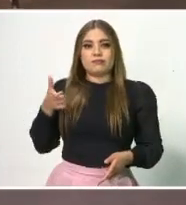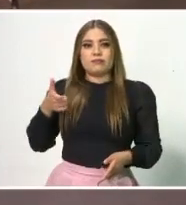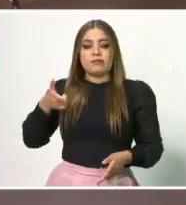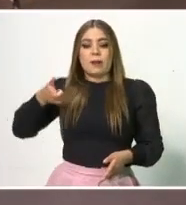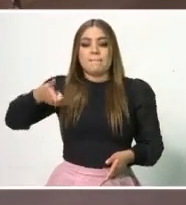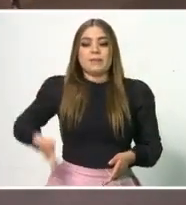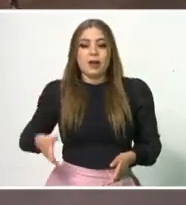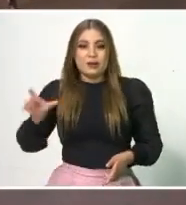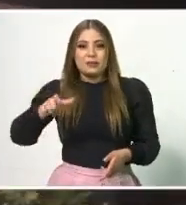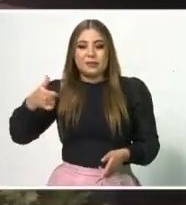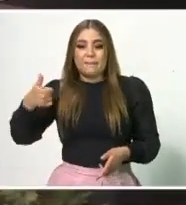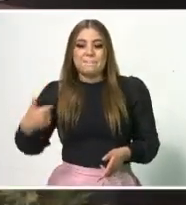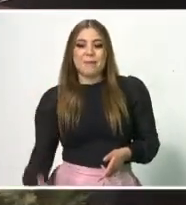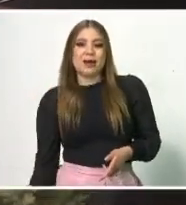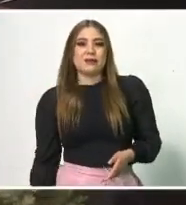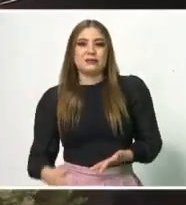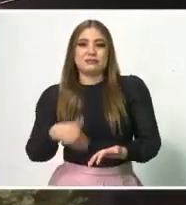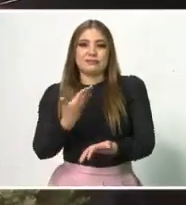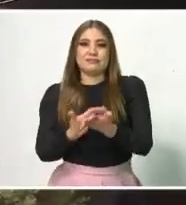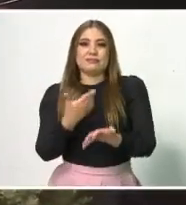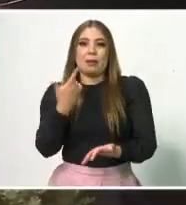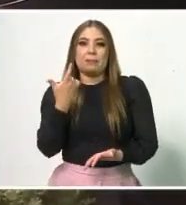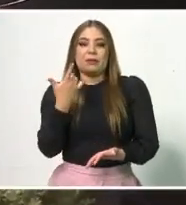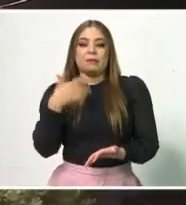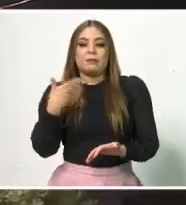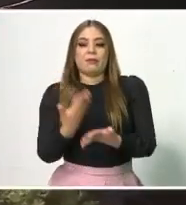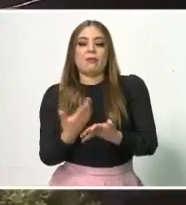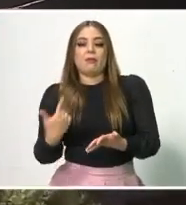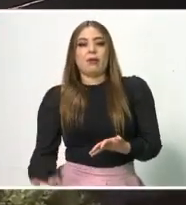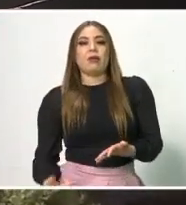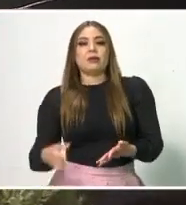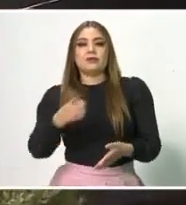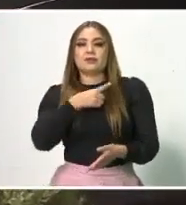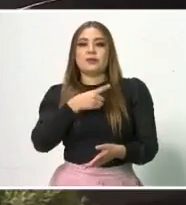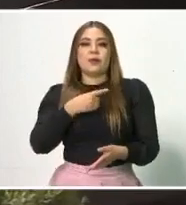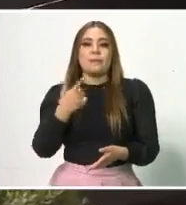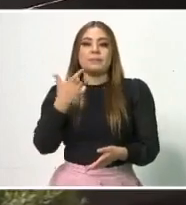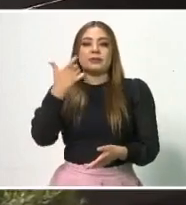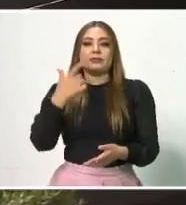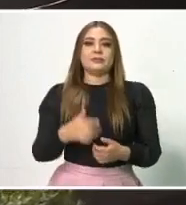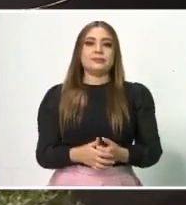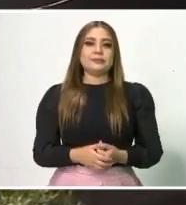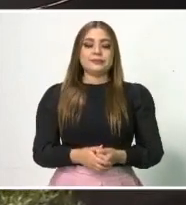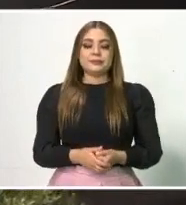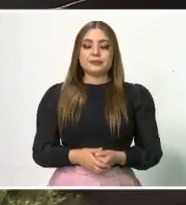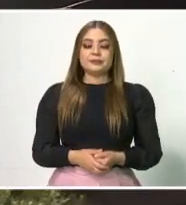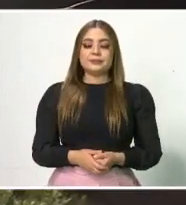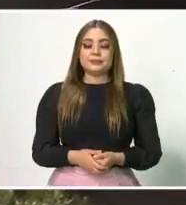provocando un disparo que lo lesionó. Sus familiares finalmente lo trasladaron al hospital.